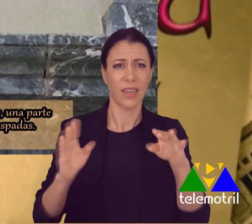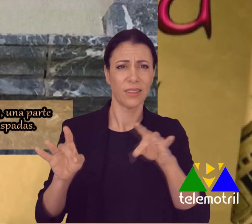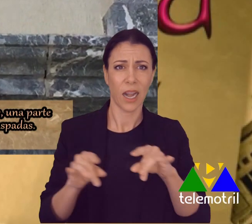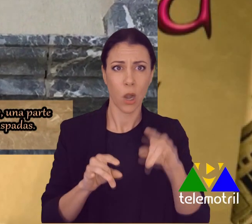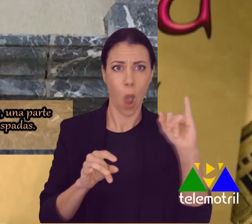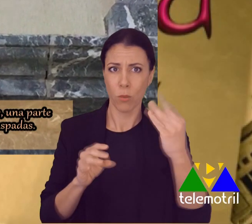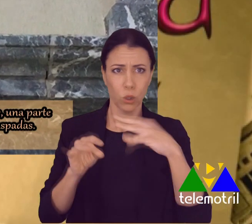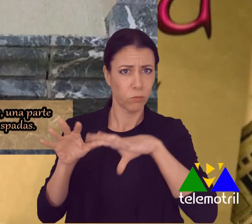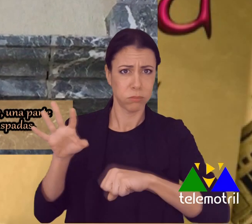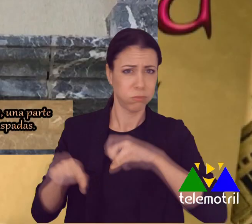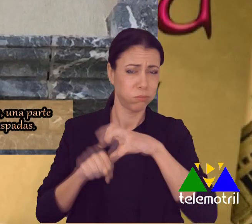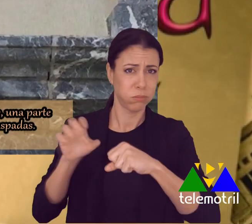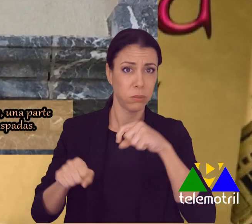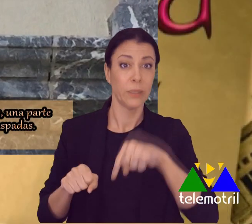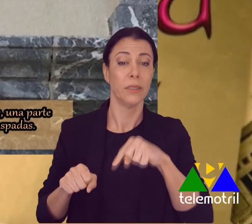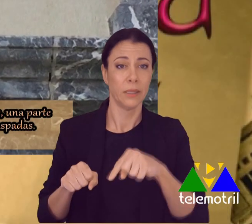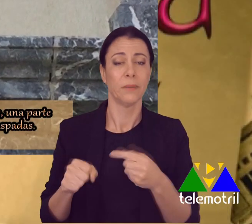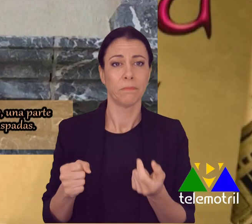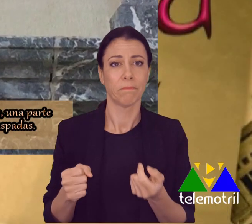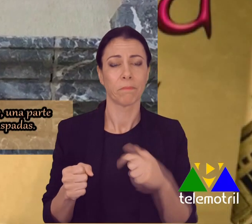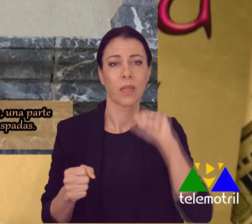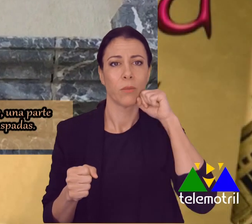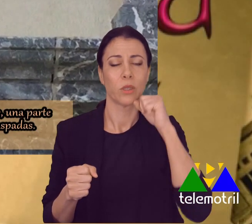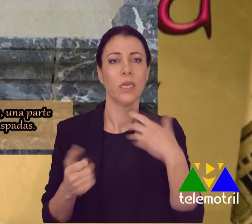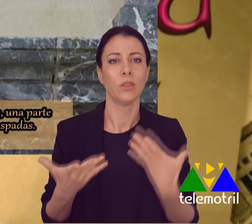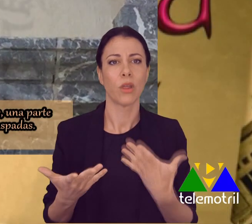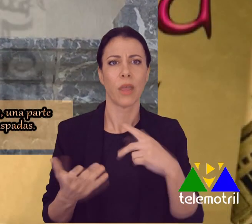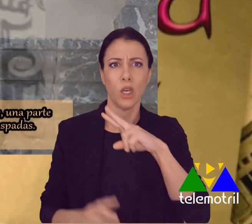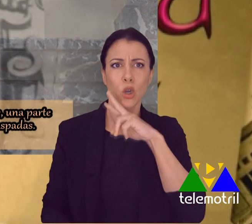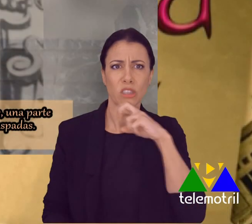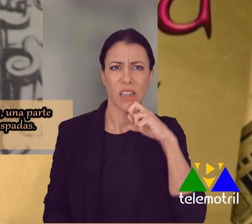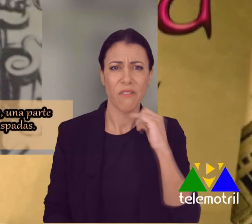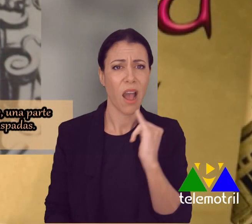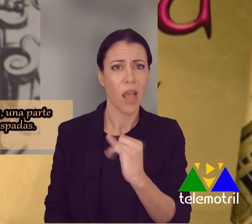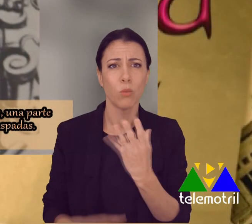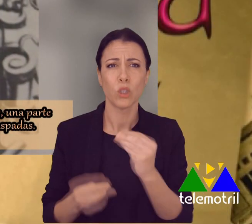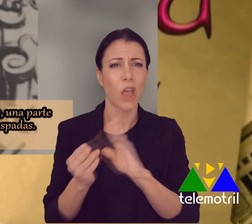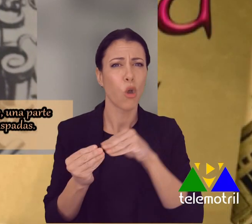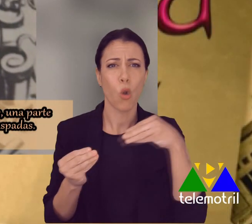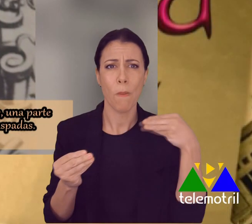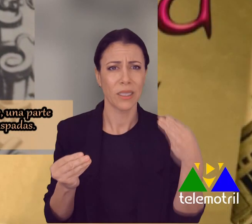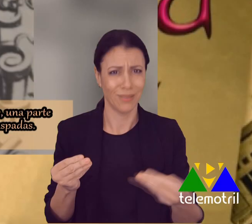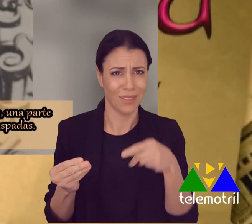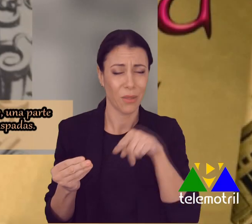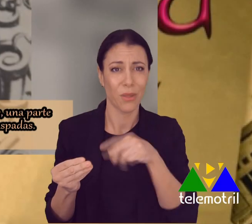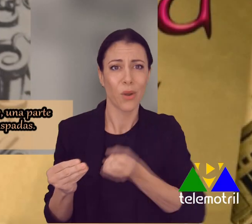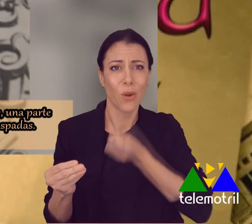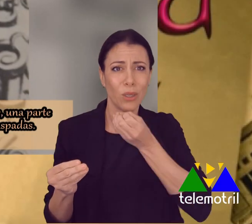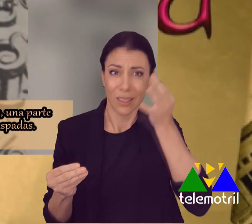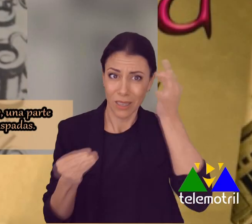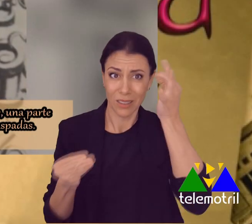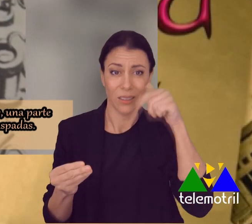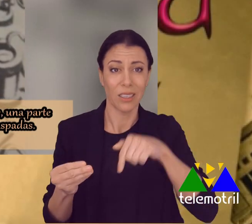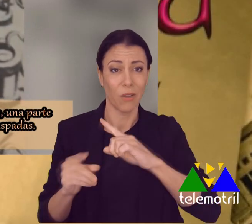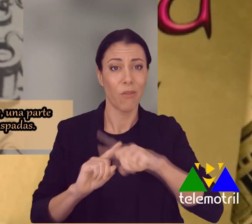todas las propiedades pasaron a los algarinejos y se conserva una cantidad de documentación impresionante de estas